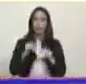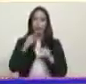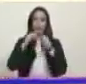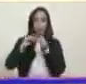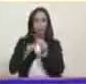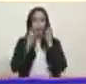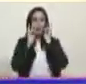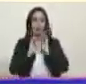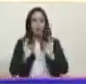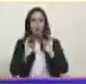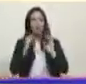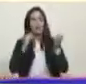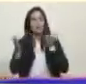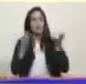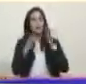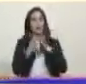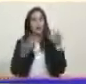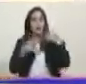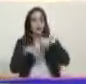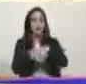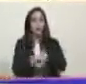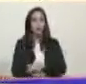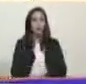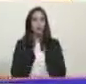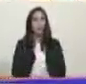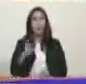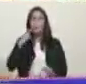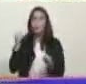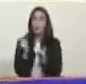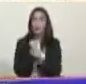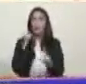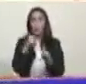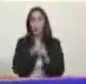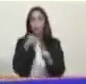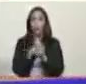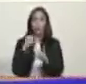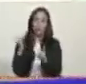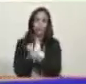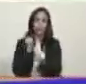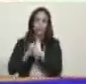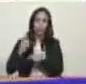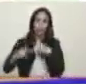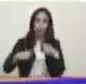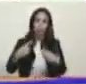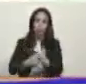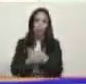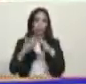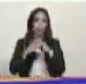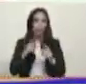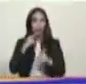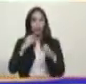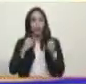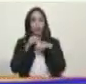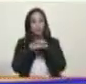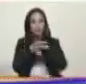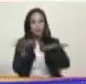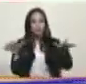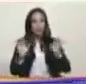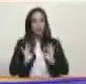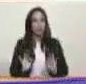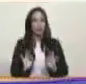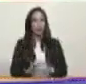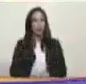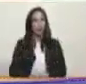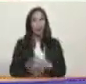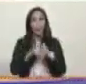mantenimiento, servicio, de manera integral. Estamos nosotros trabajando bastante consecuentemente en toda la distribución eficiente de